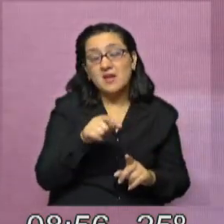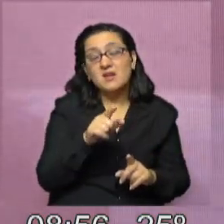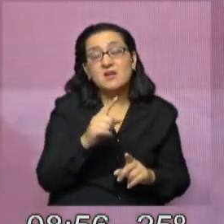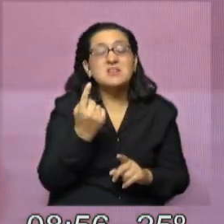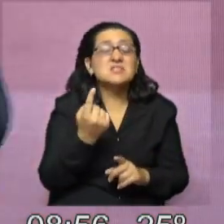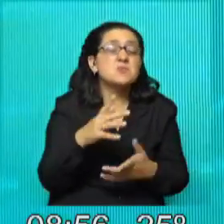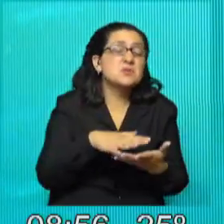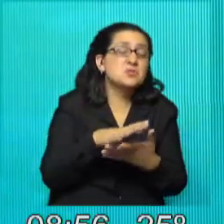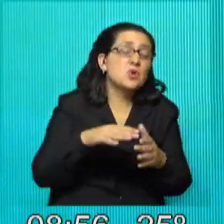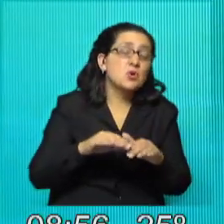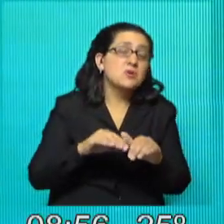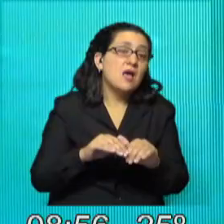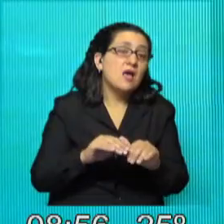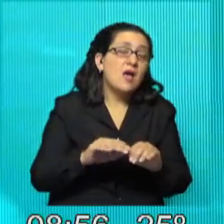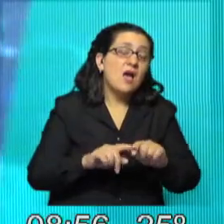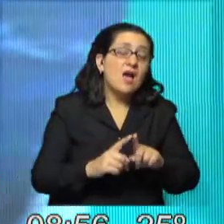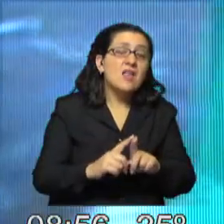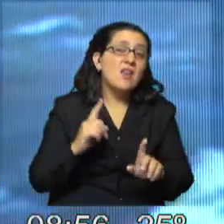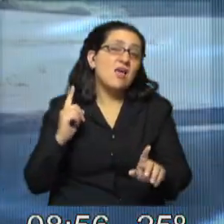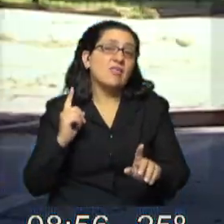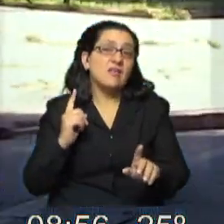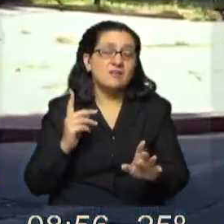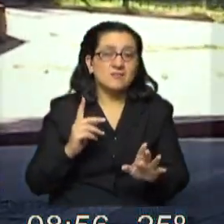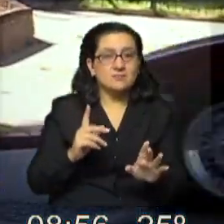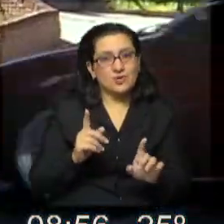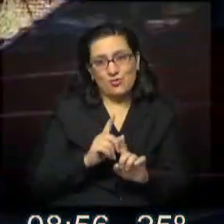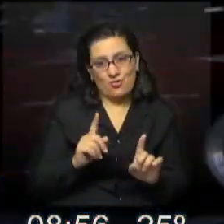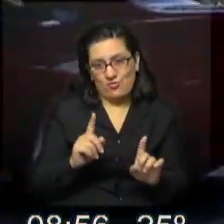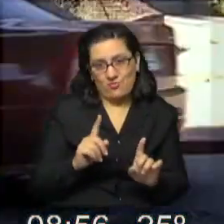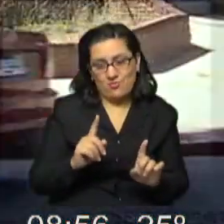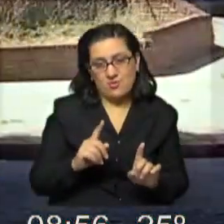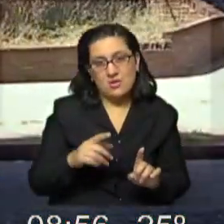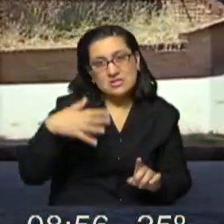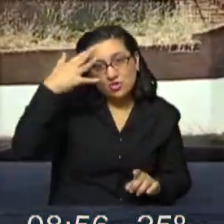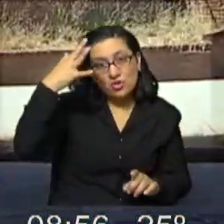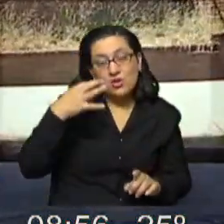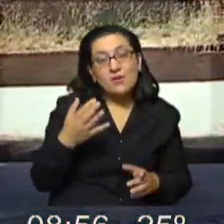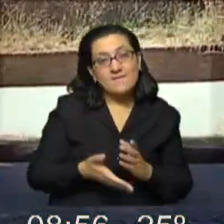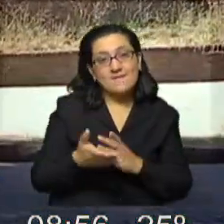aislado. Yo estoy convencido que no es un caso aislado. Creo que vamos a recibir